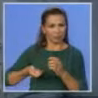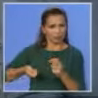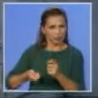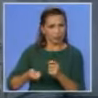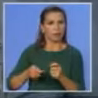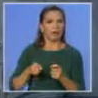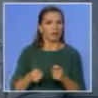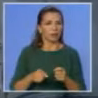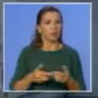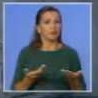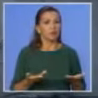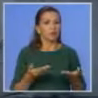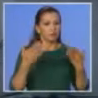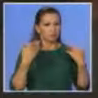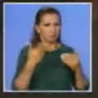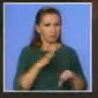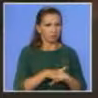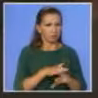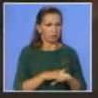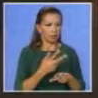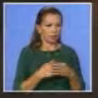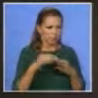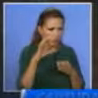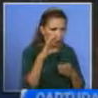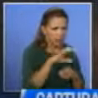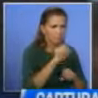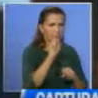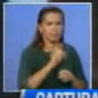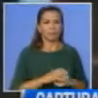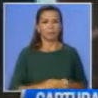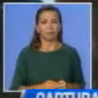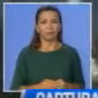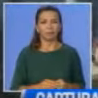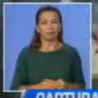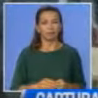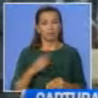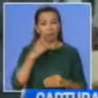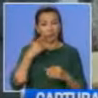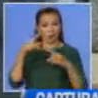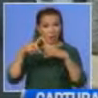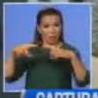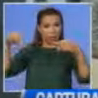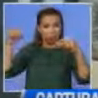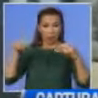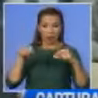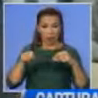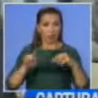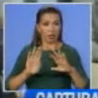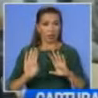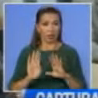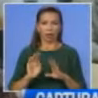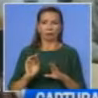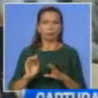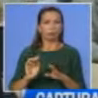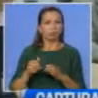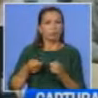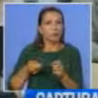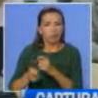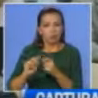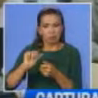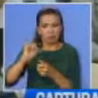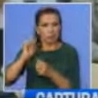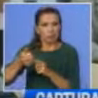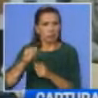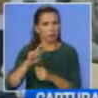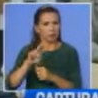Guayaquil y Machala. Al día siguiente de asesinado el ciudadano japonés, ya había pistas. Es decir, el 29 de